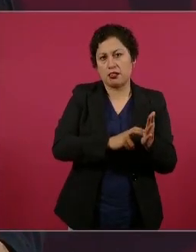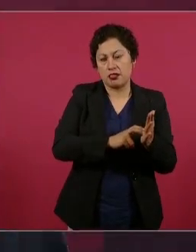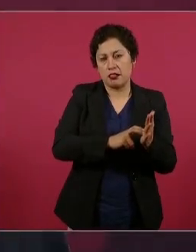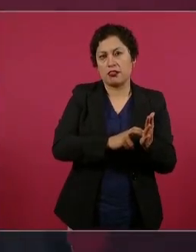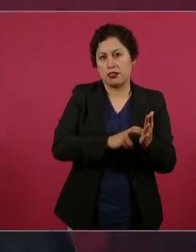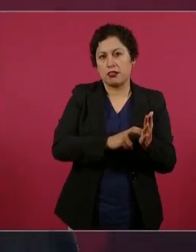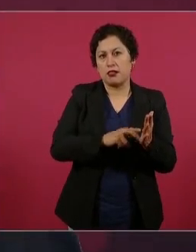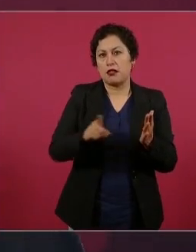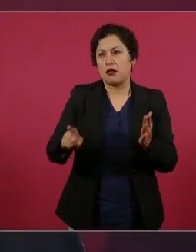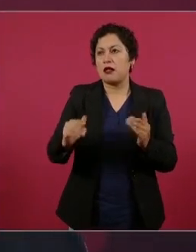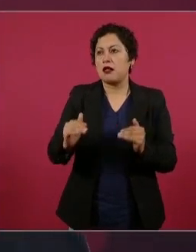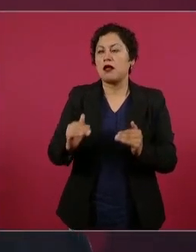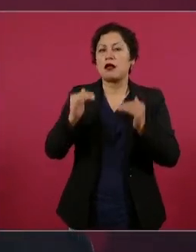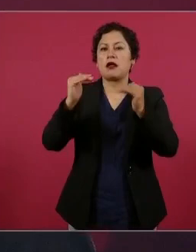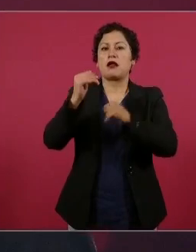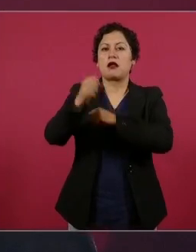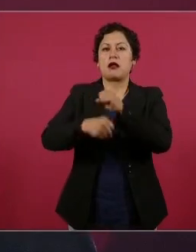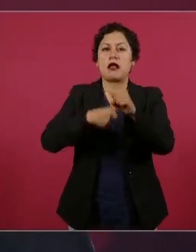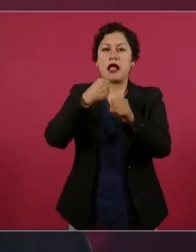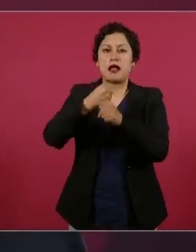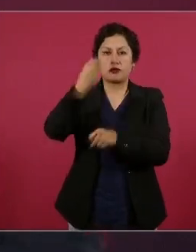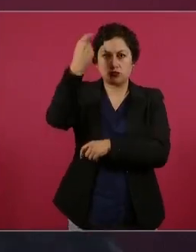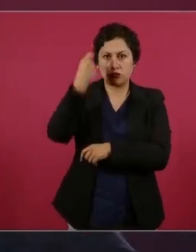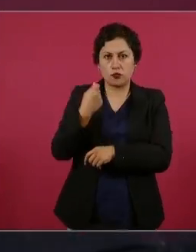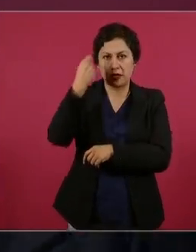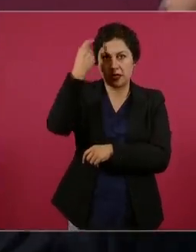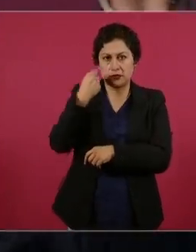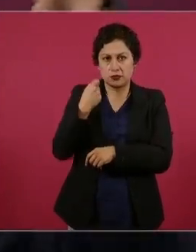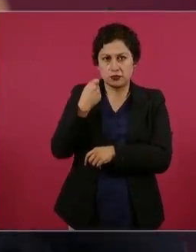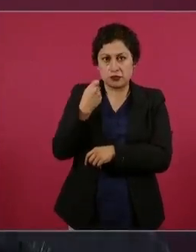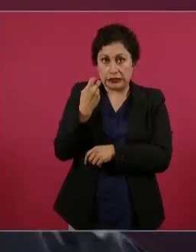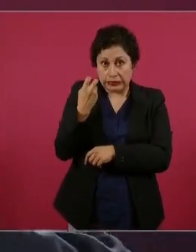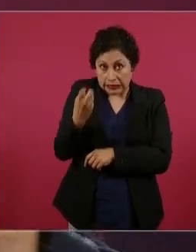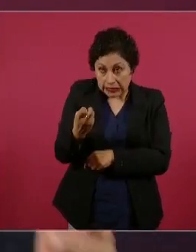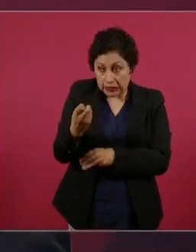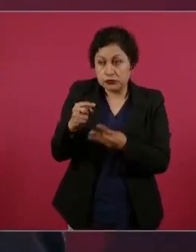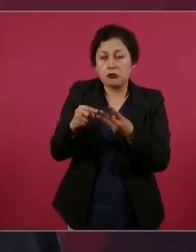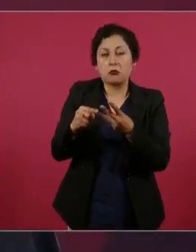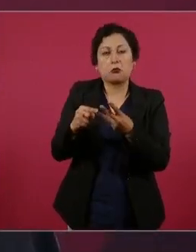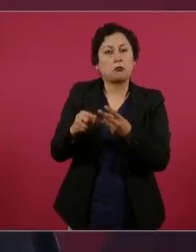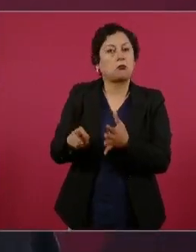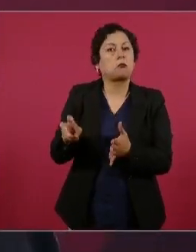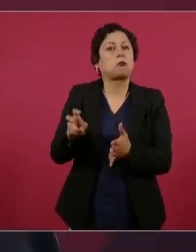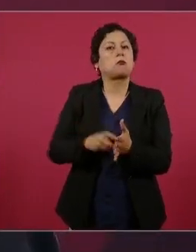la edad de jubilación. Y ya en el